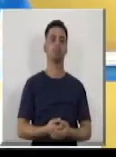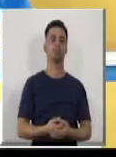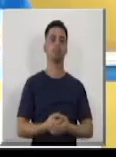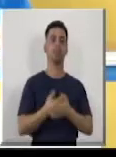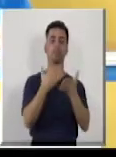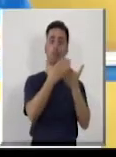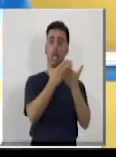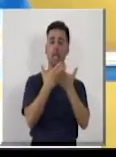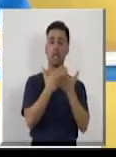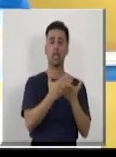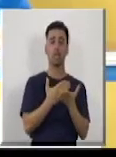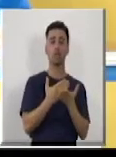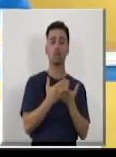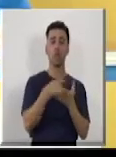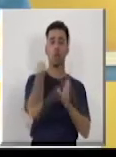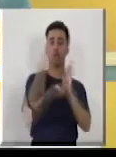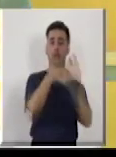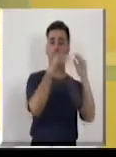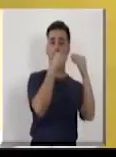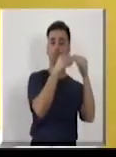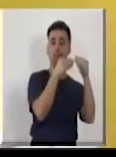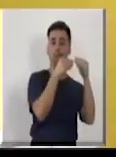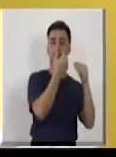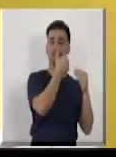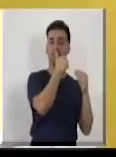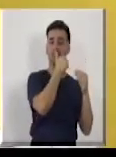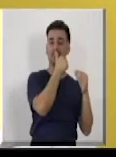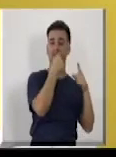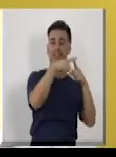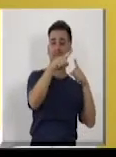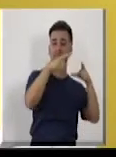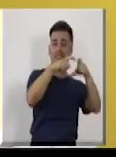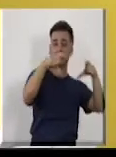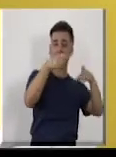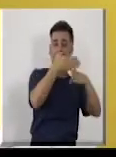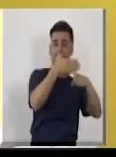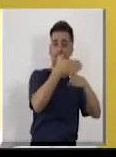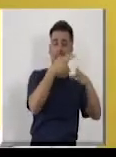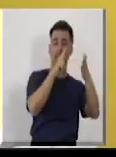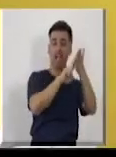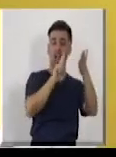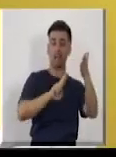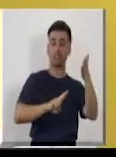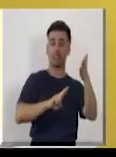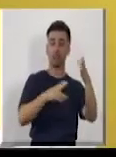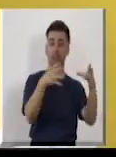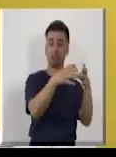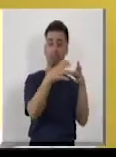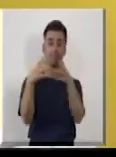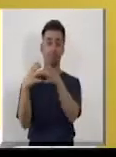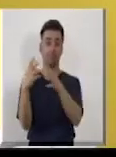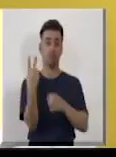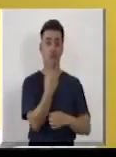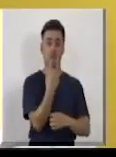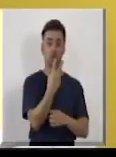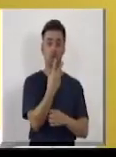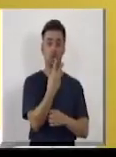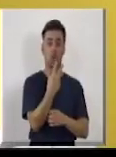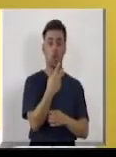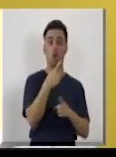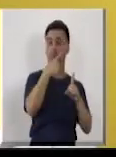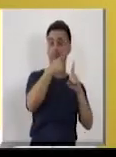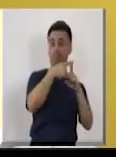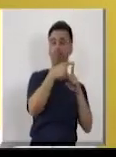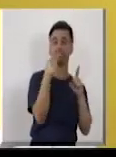En el estudio de los cuerpos y su electrización, existen cuerpos neutros y cuerpos